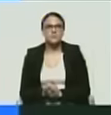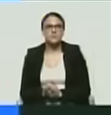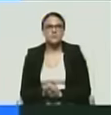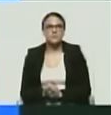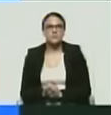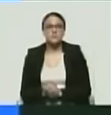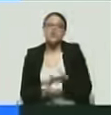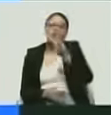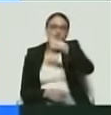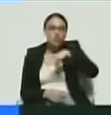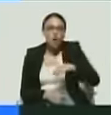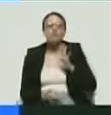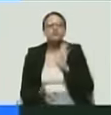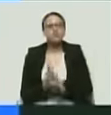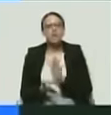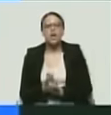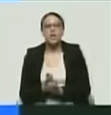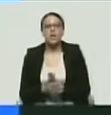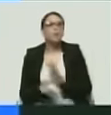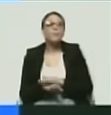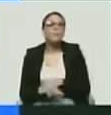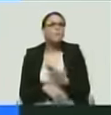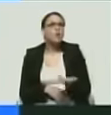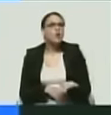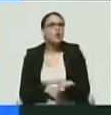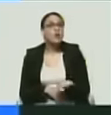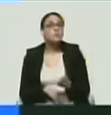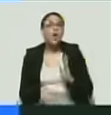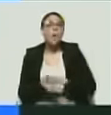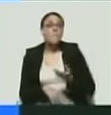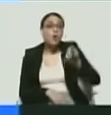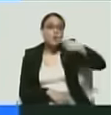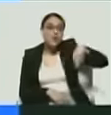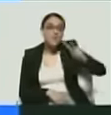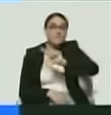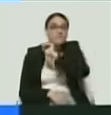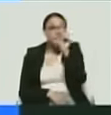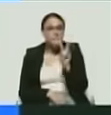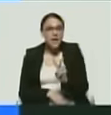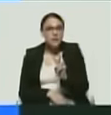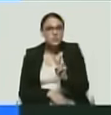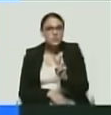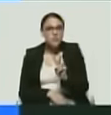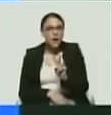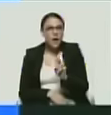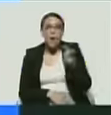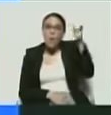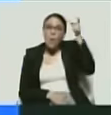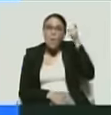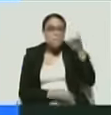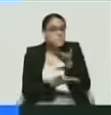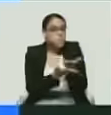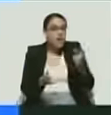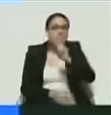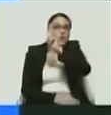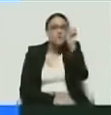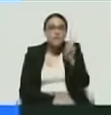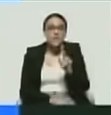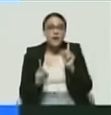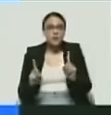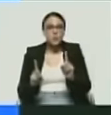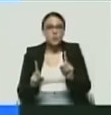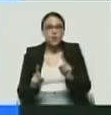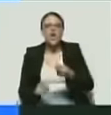Puede estar tranquilo porque el Estado venezolano, pero sobre todo el pueblo de Venezuela en la calle,